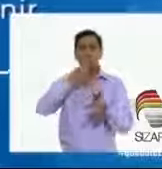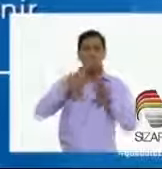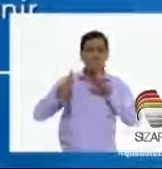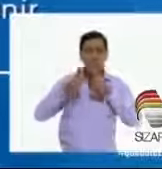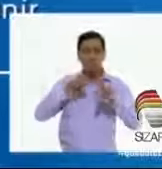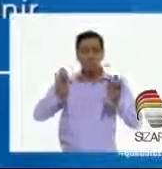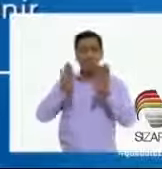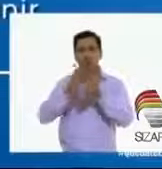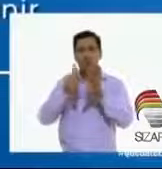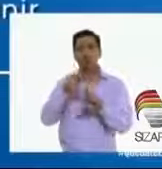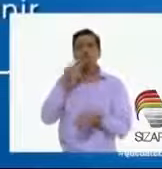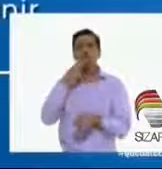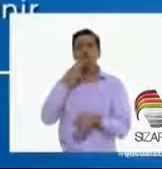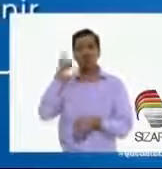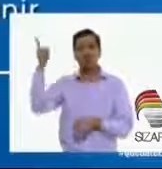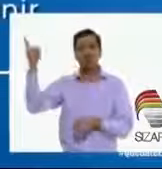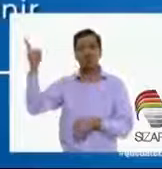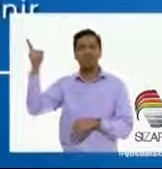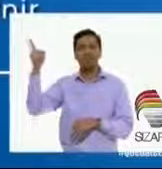resultados?